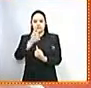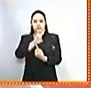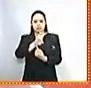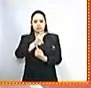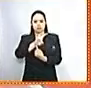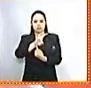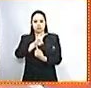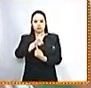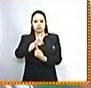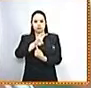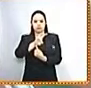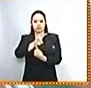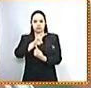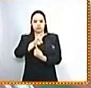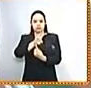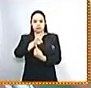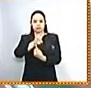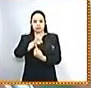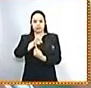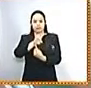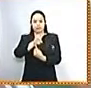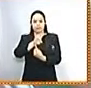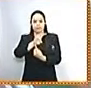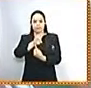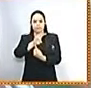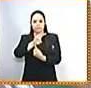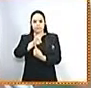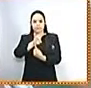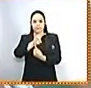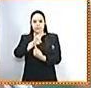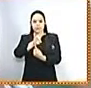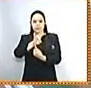7, segundo dígito.